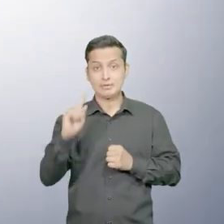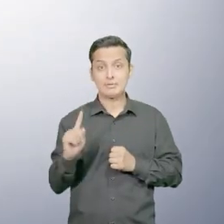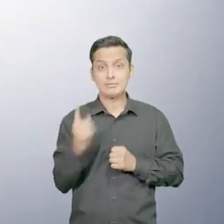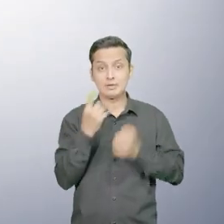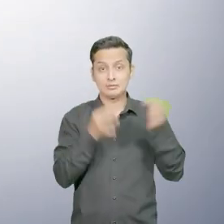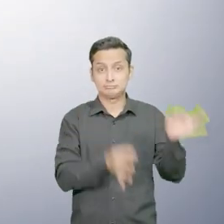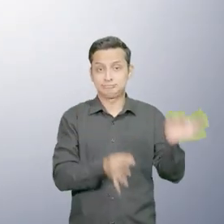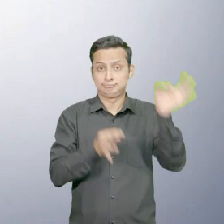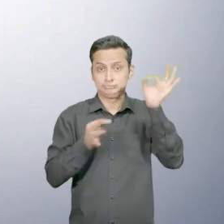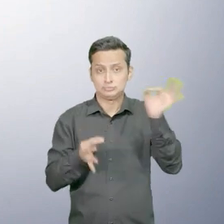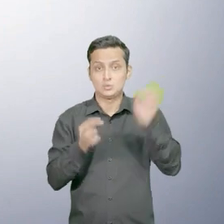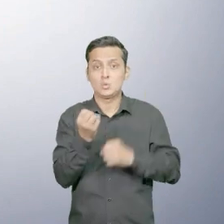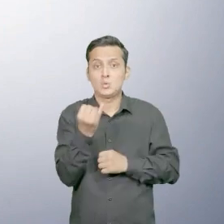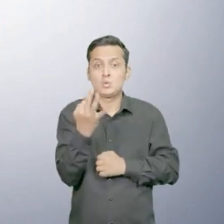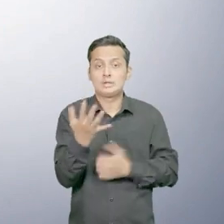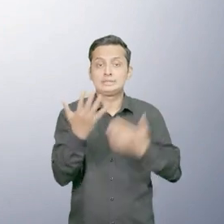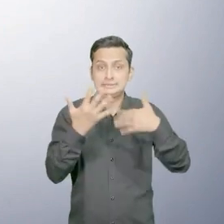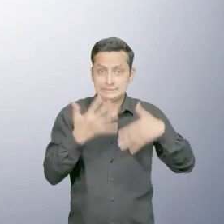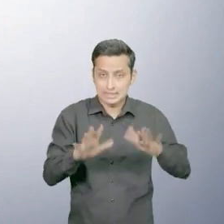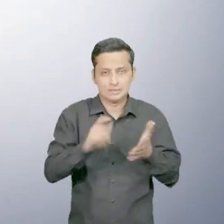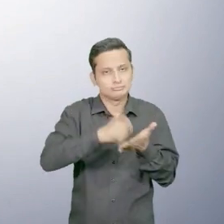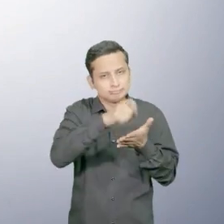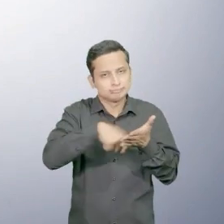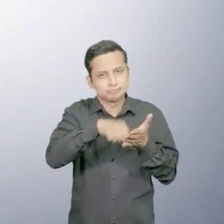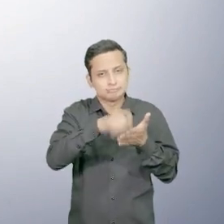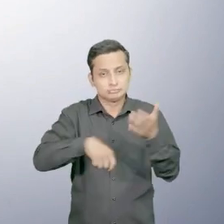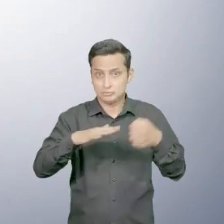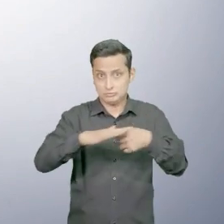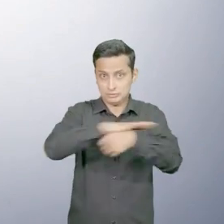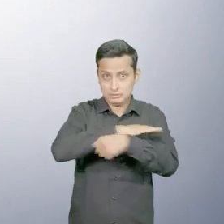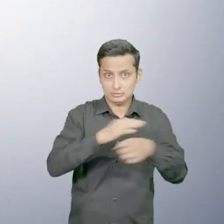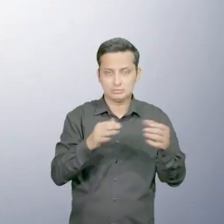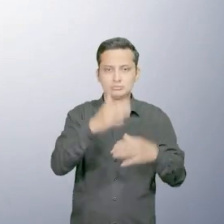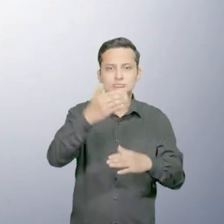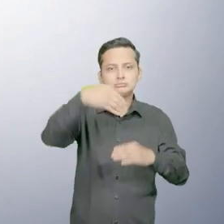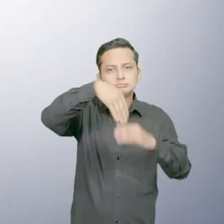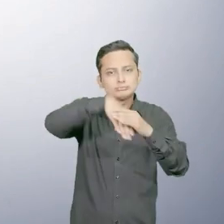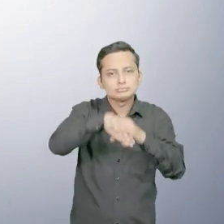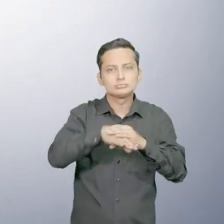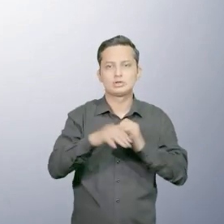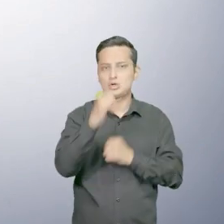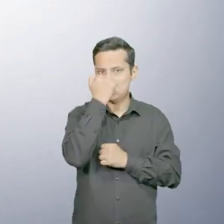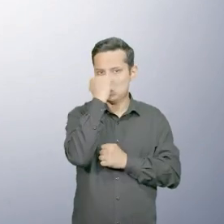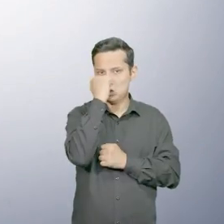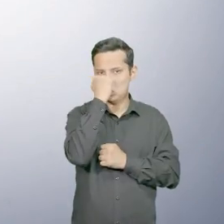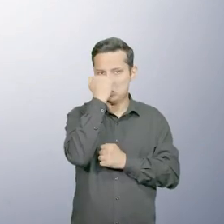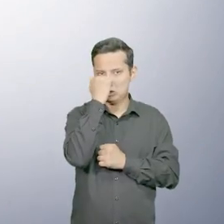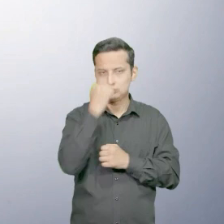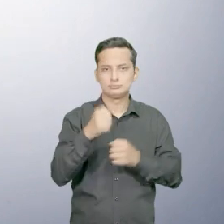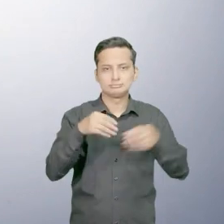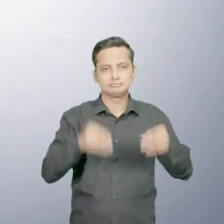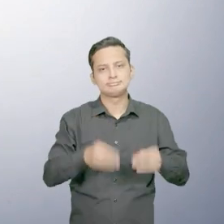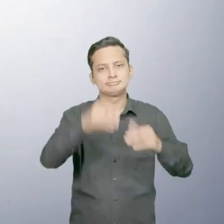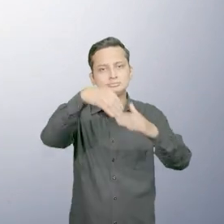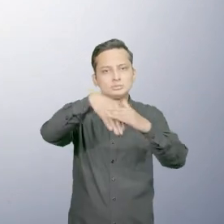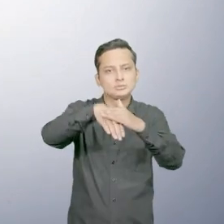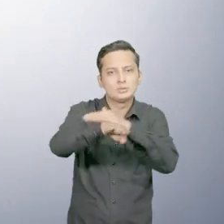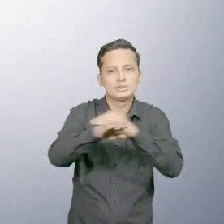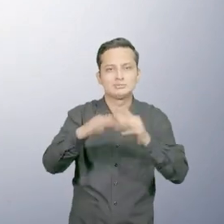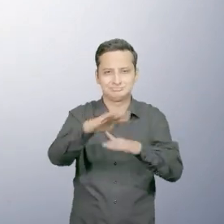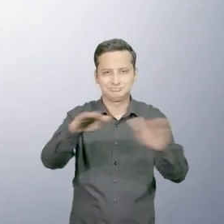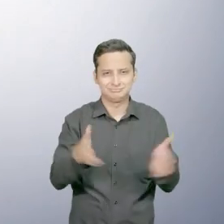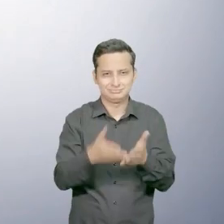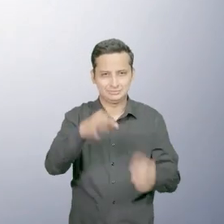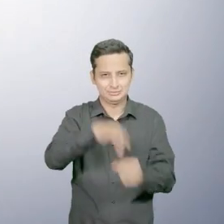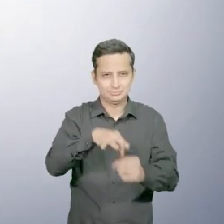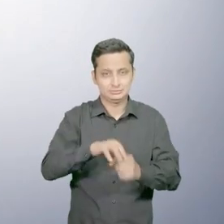ejemplar del acta de escrutinio, una vez llenada y firmada, se coloca en un sobre rojo y se guarda en el paquete electoral. Y